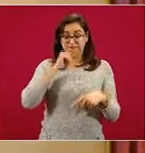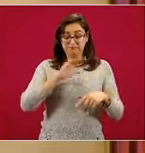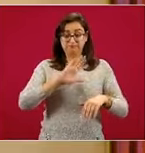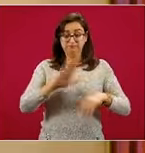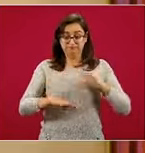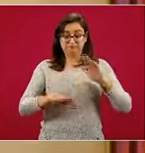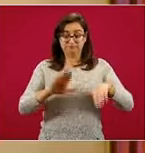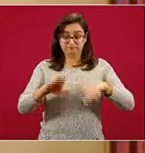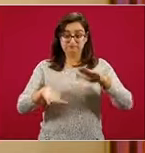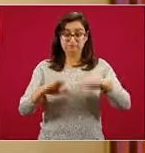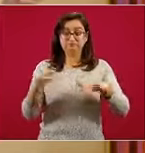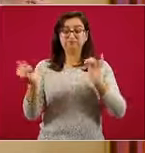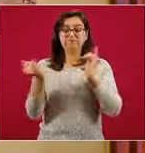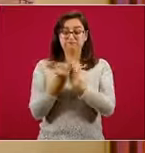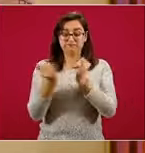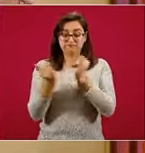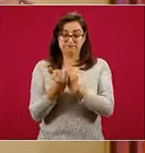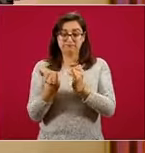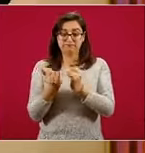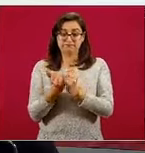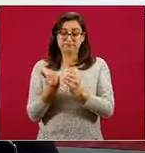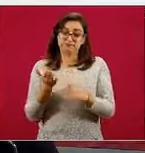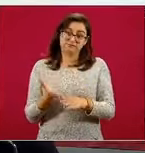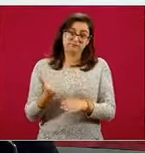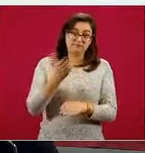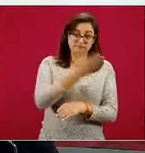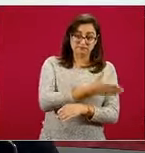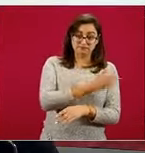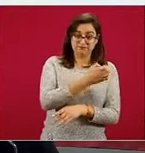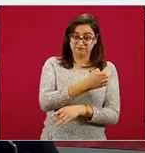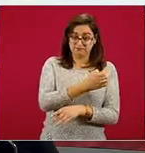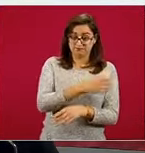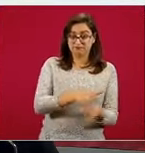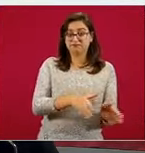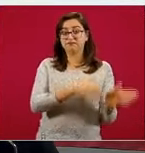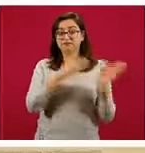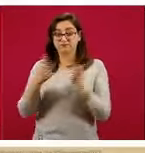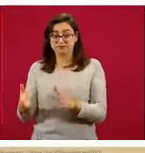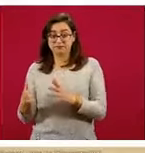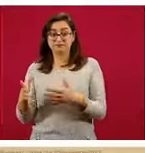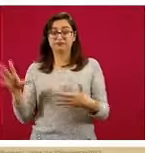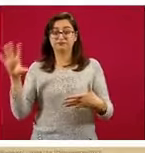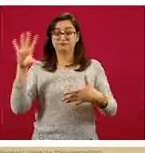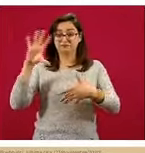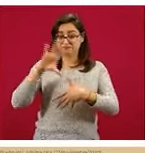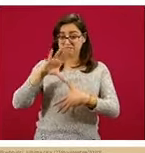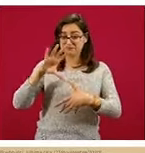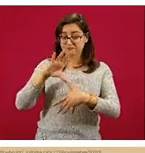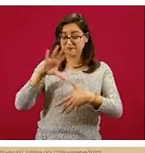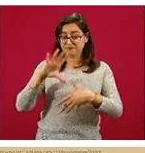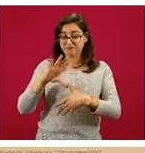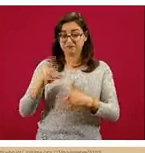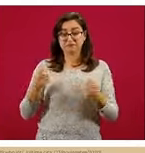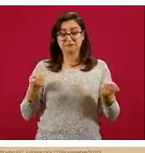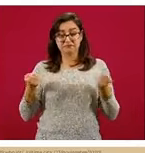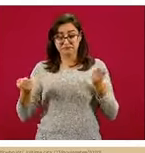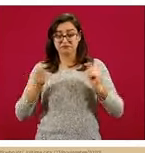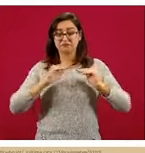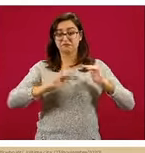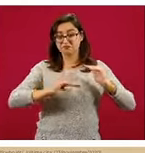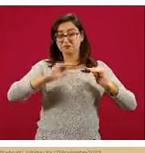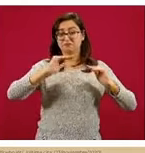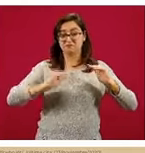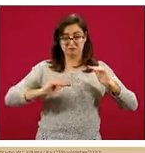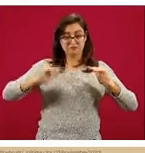similar a la que se tenía en los primeros meses del año. América más bien ha mantenido una tendencia, digamos, permanente en relación